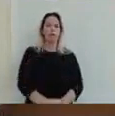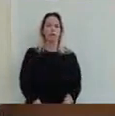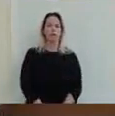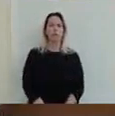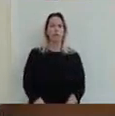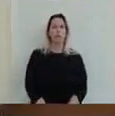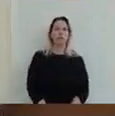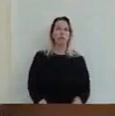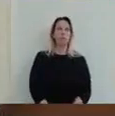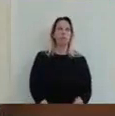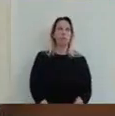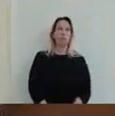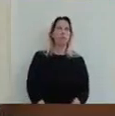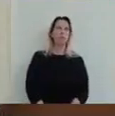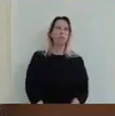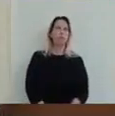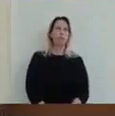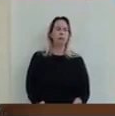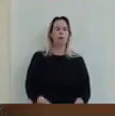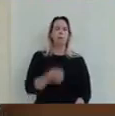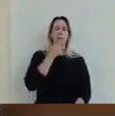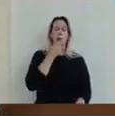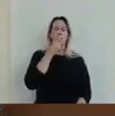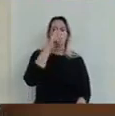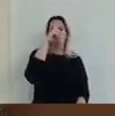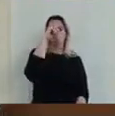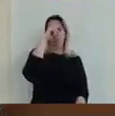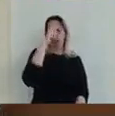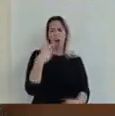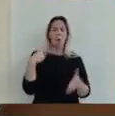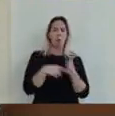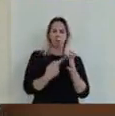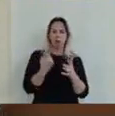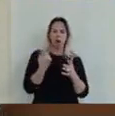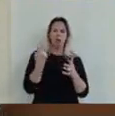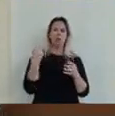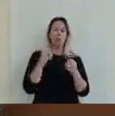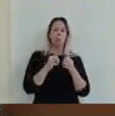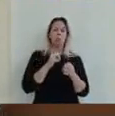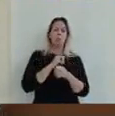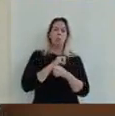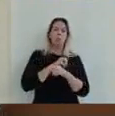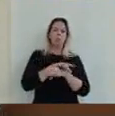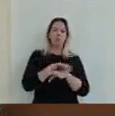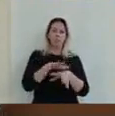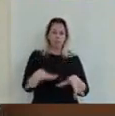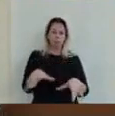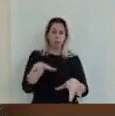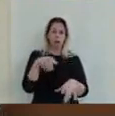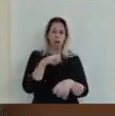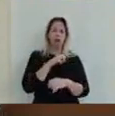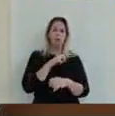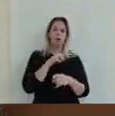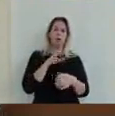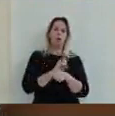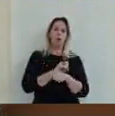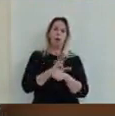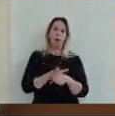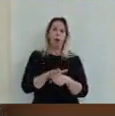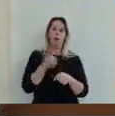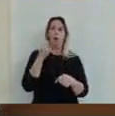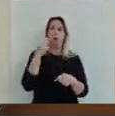de Buenos Aires, lo mismo. Nosotros no queremos cometer ese error. ¿Entienden? Entonces, como es un lugar donde se puede aglomerar mucha